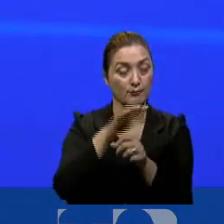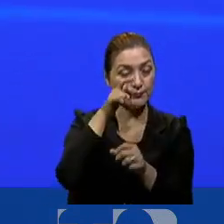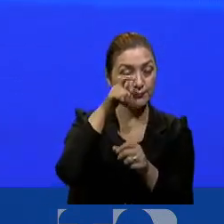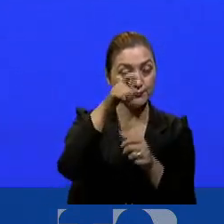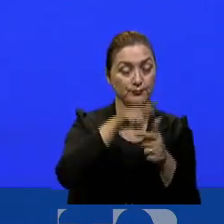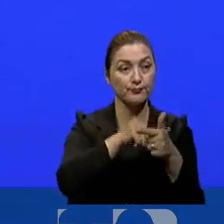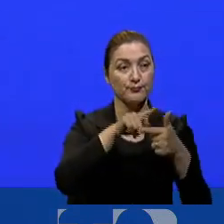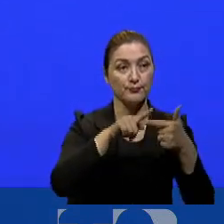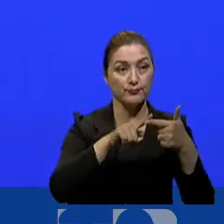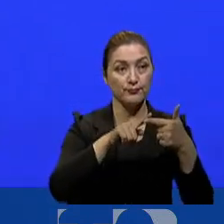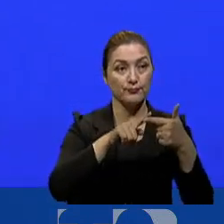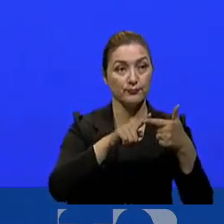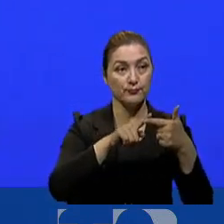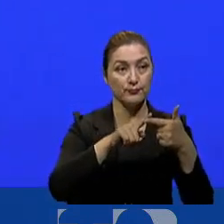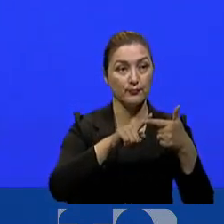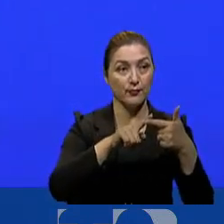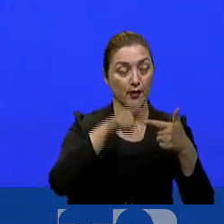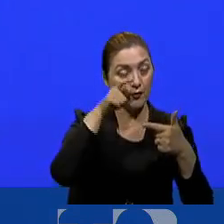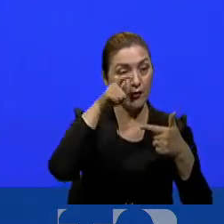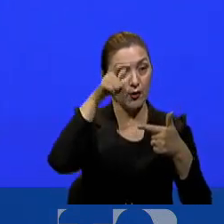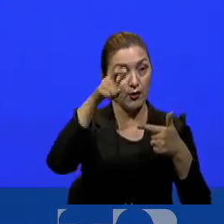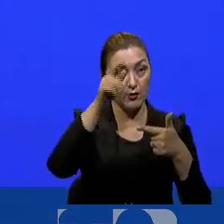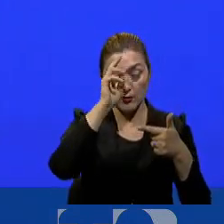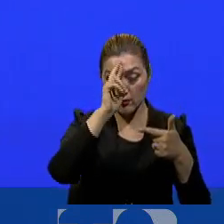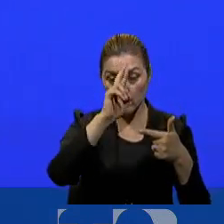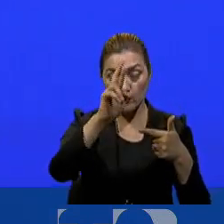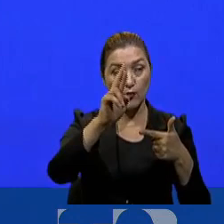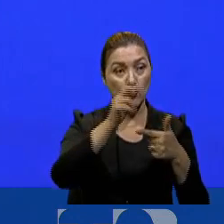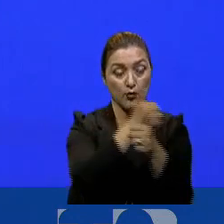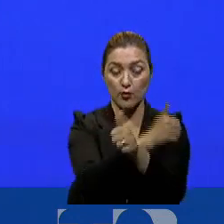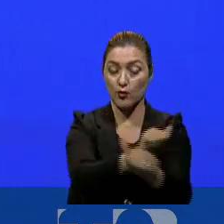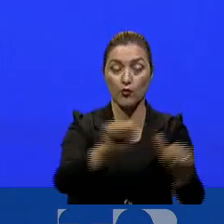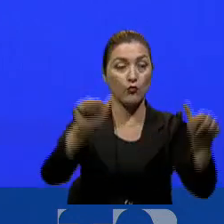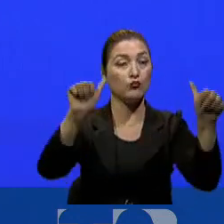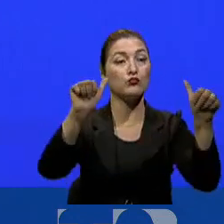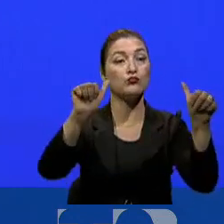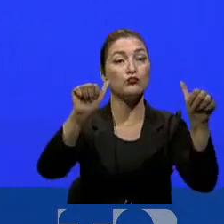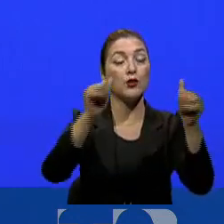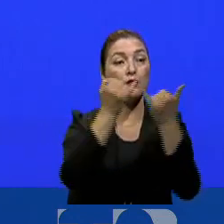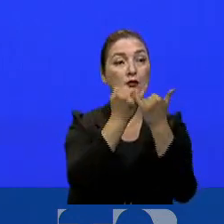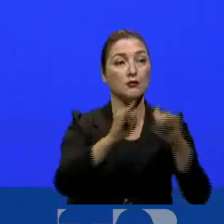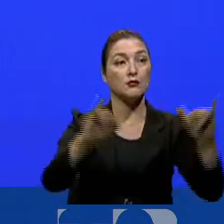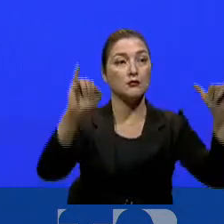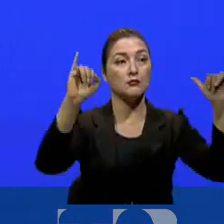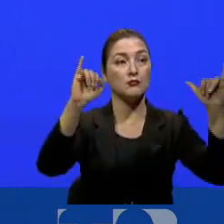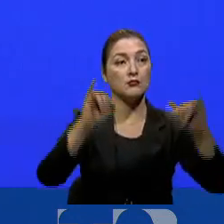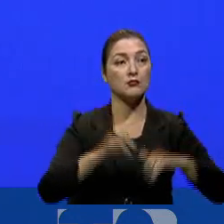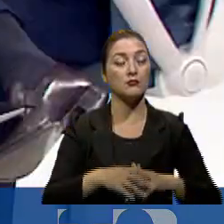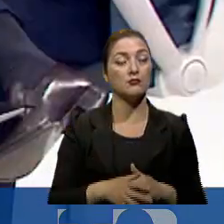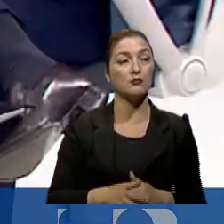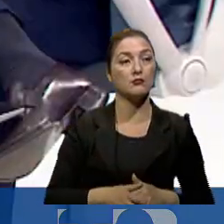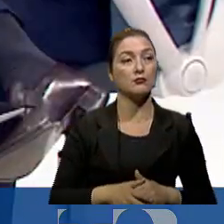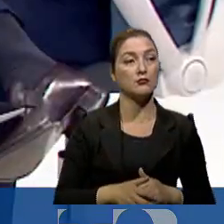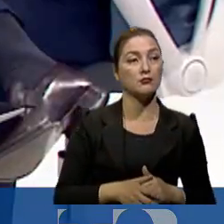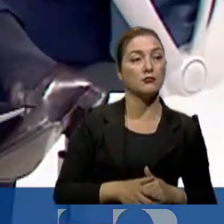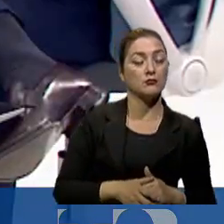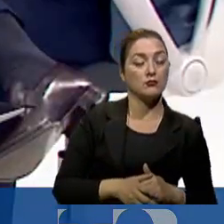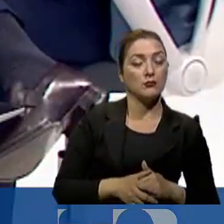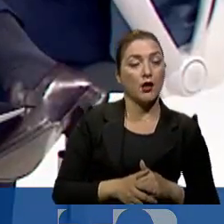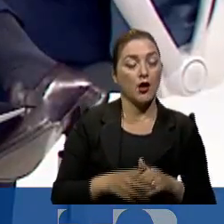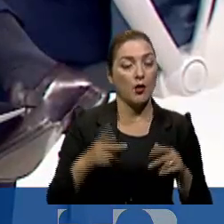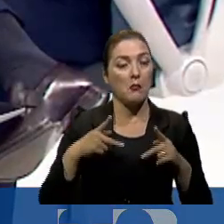General del Estado, la Fiscal General siempre ha hecho respetar la autonomía y la independencia y no hemos permitido